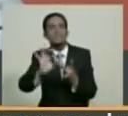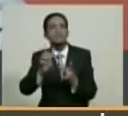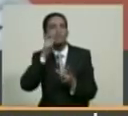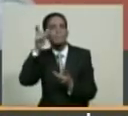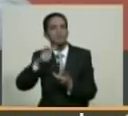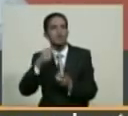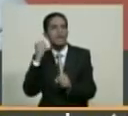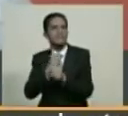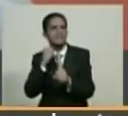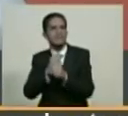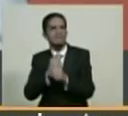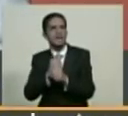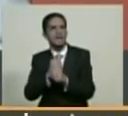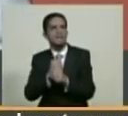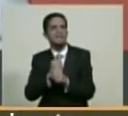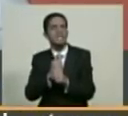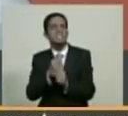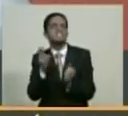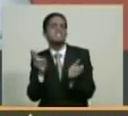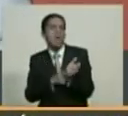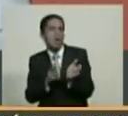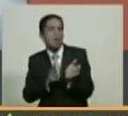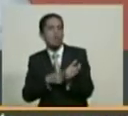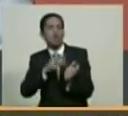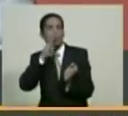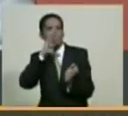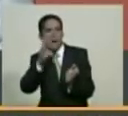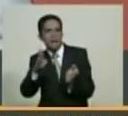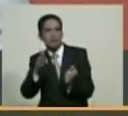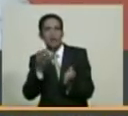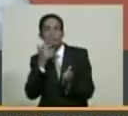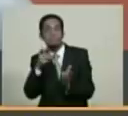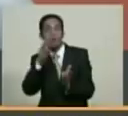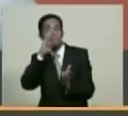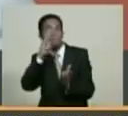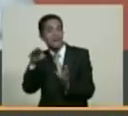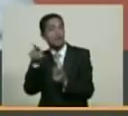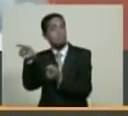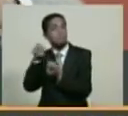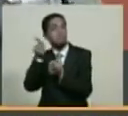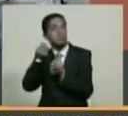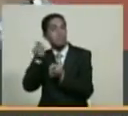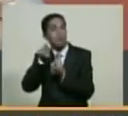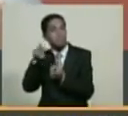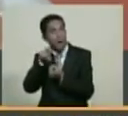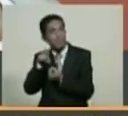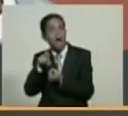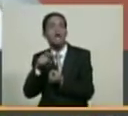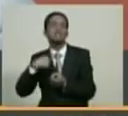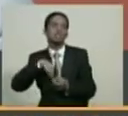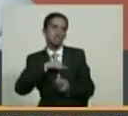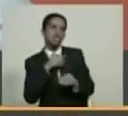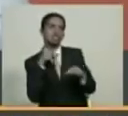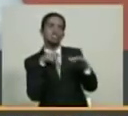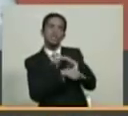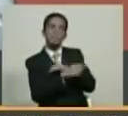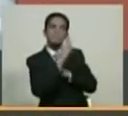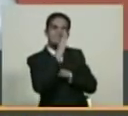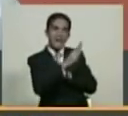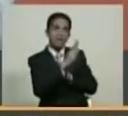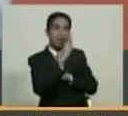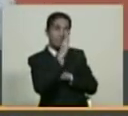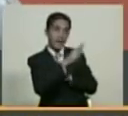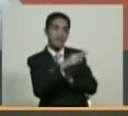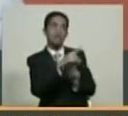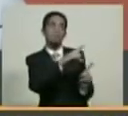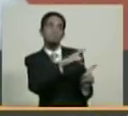financiero, sí, seguros, reaseguros y bancos. Ellos, como son los que más ganan, son los que nos viven pechando, nosotros vamos al banco y hacemos cualquier transacción, bueno, ahí nos